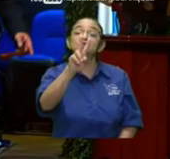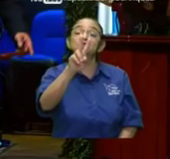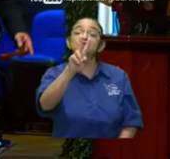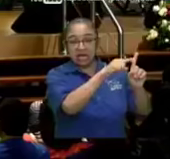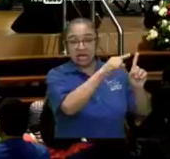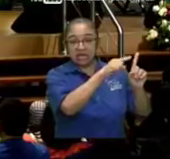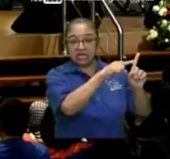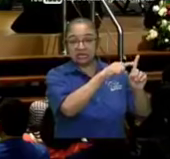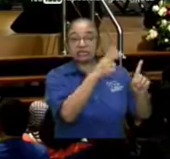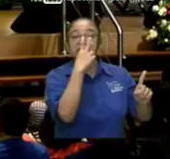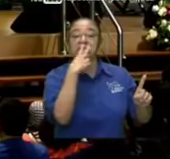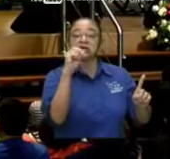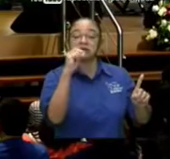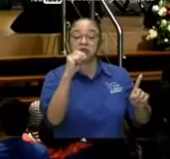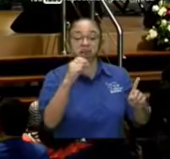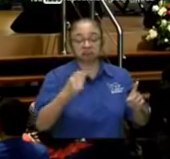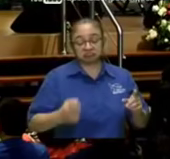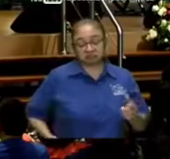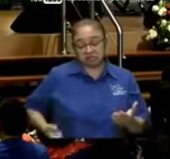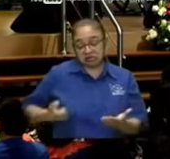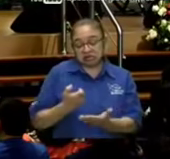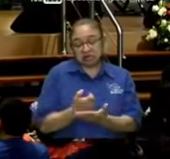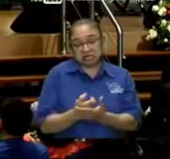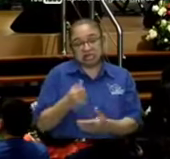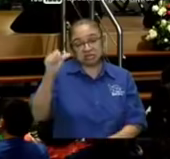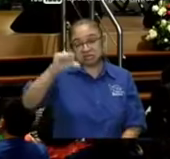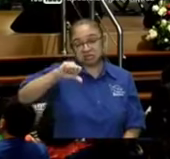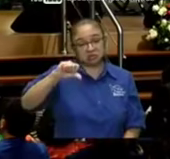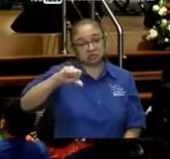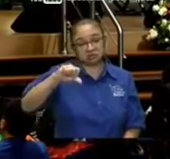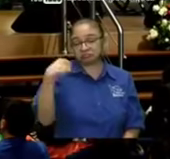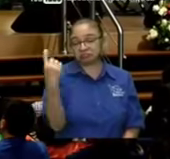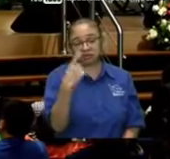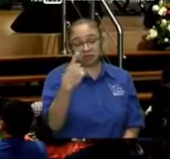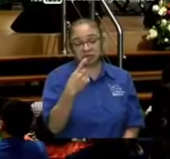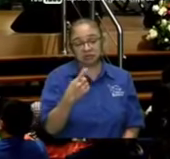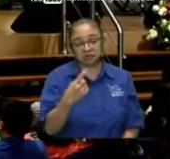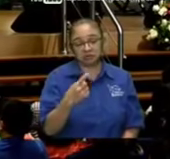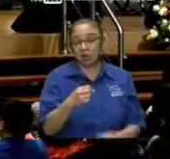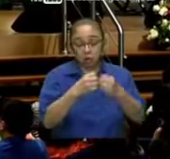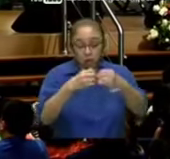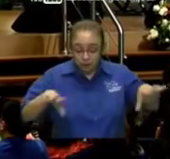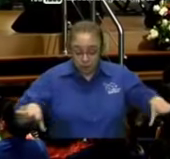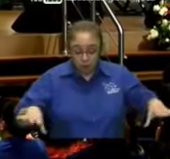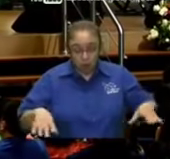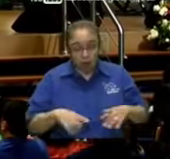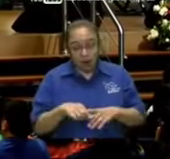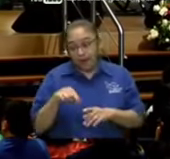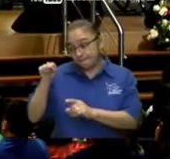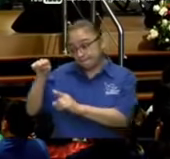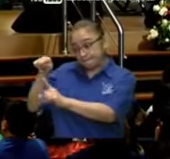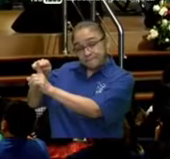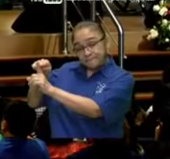papá vino y dijo, bueno, te doy a vos y le voy a dar a aquel de una vez, ahí está, ha sido una muy buena herencia.